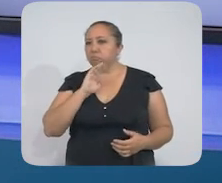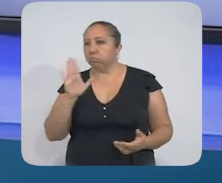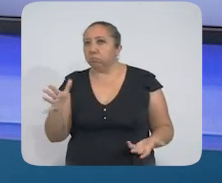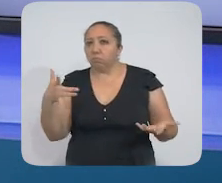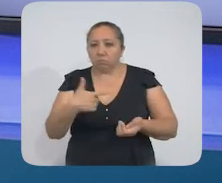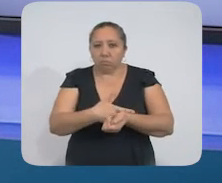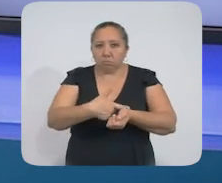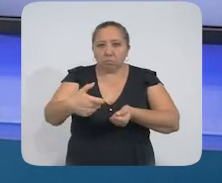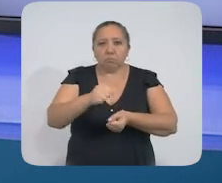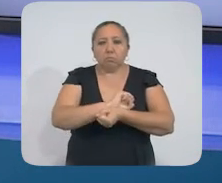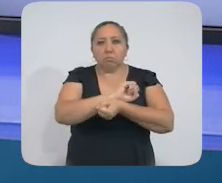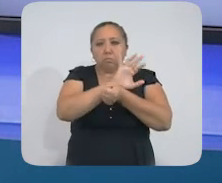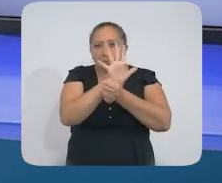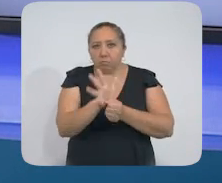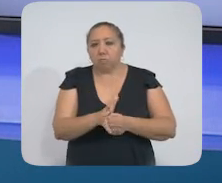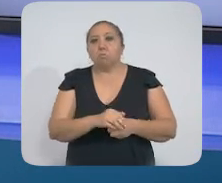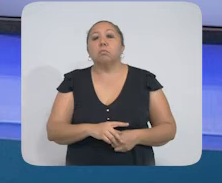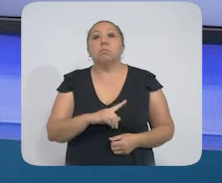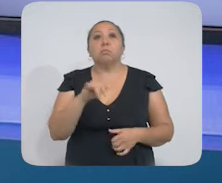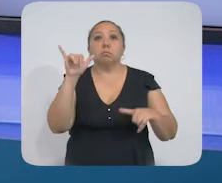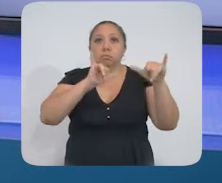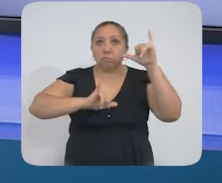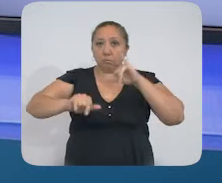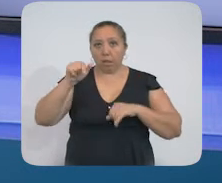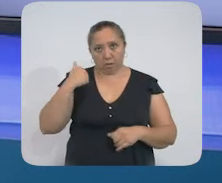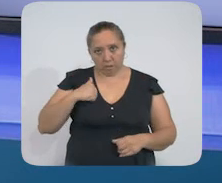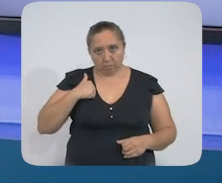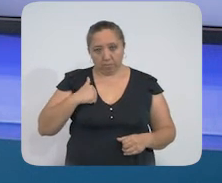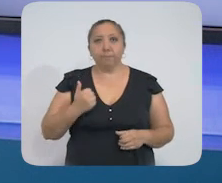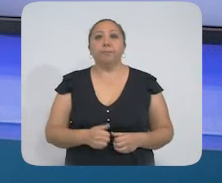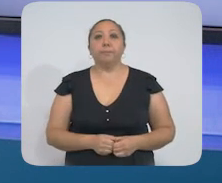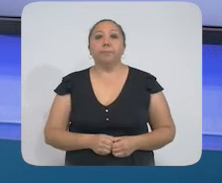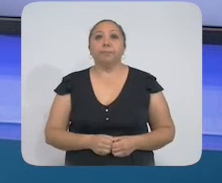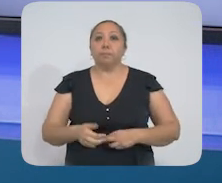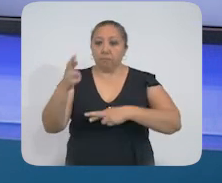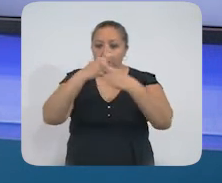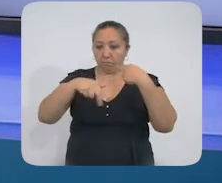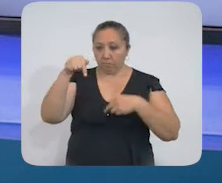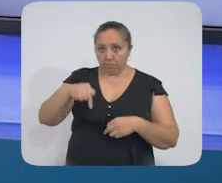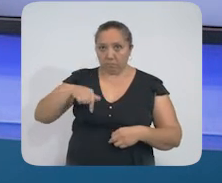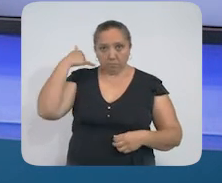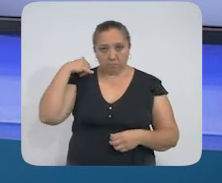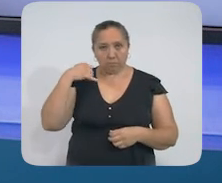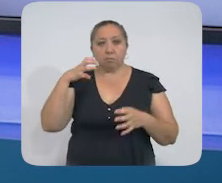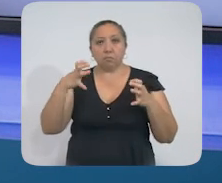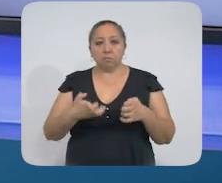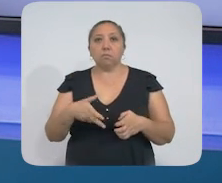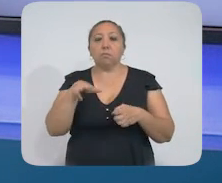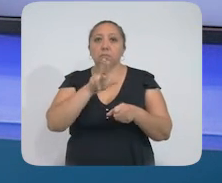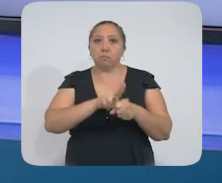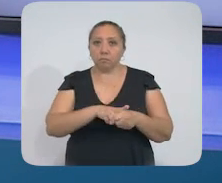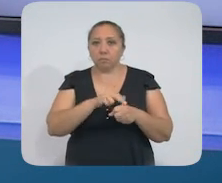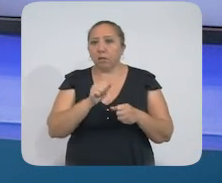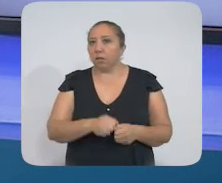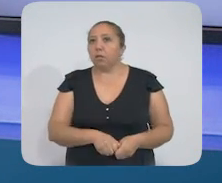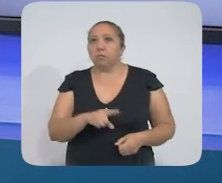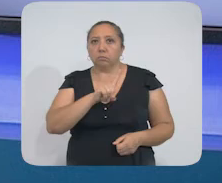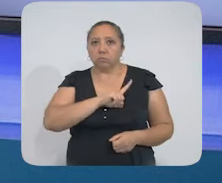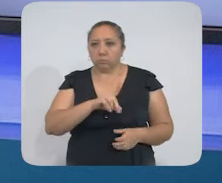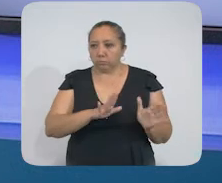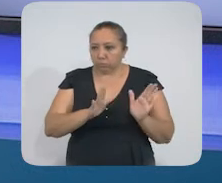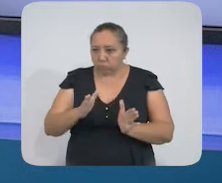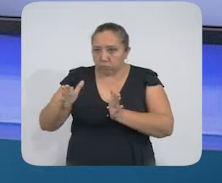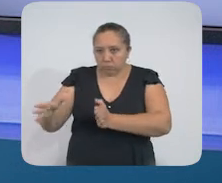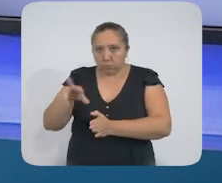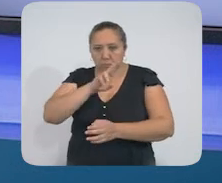la prueba del COVID-19 en un laboratorio de ese país. Regresó a Yucatán y está internada y en aislamiento total en un